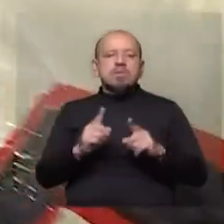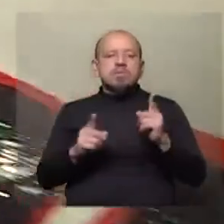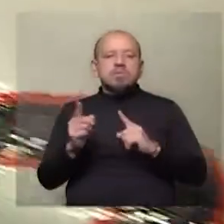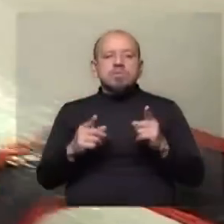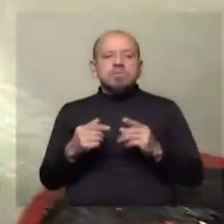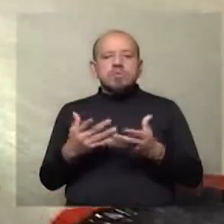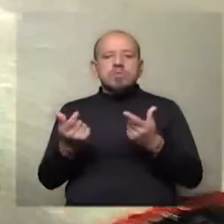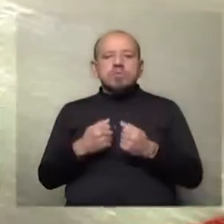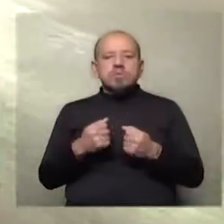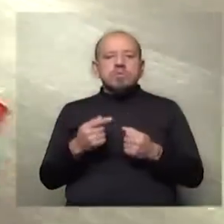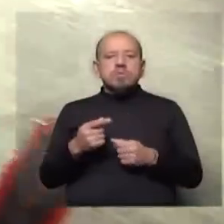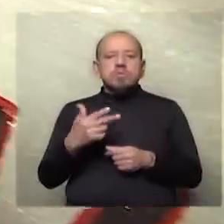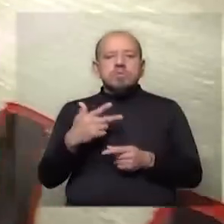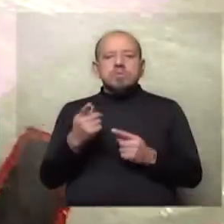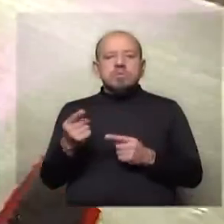ayudas humanit